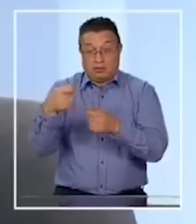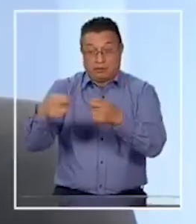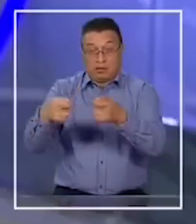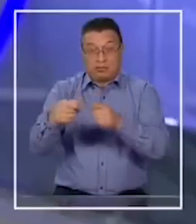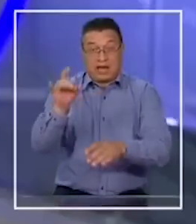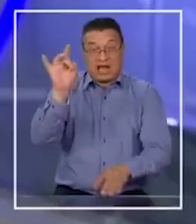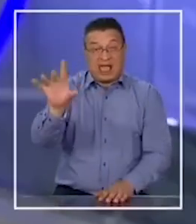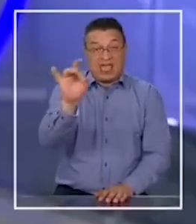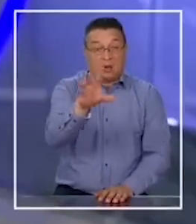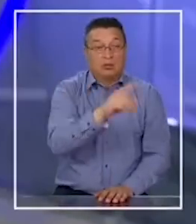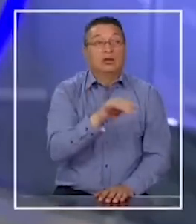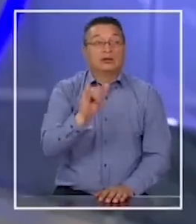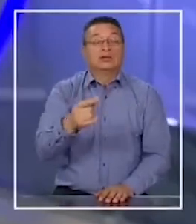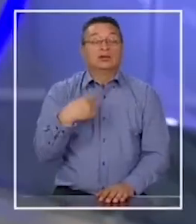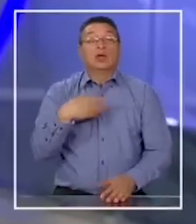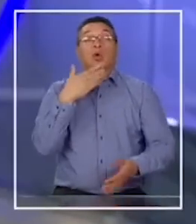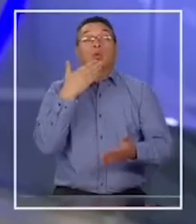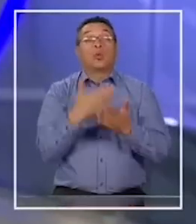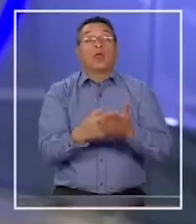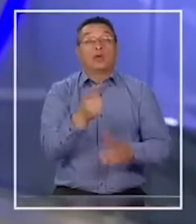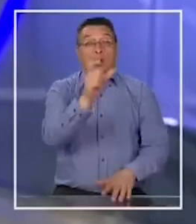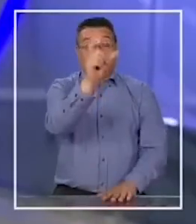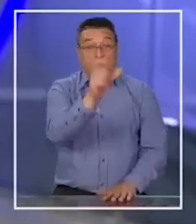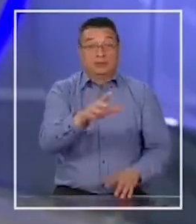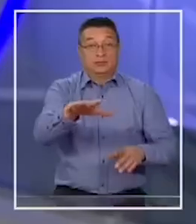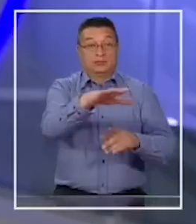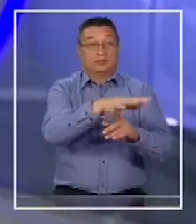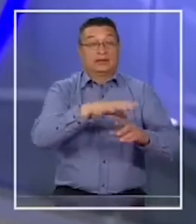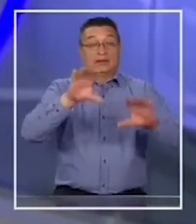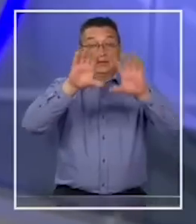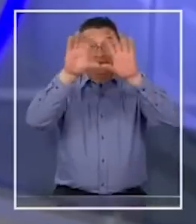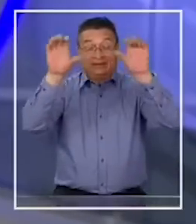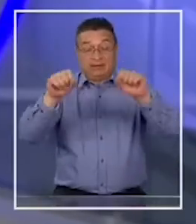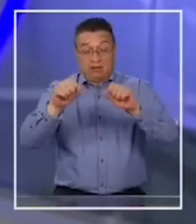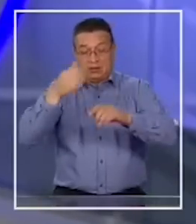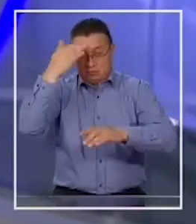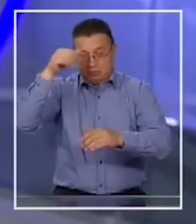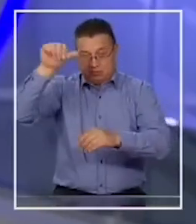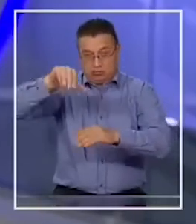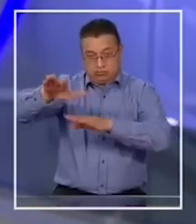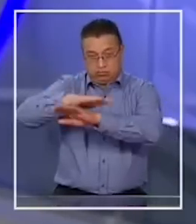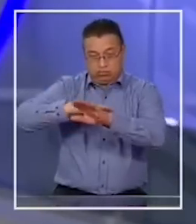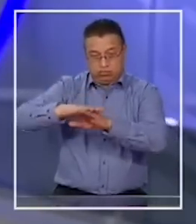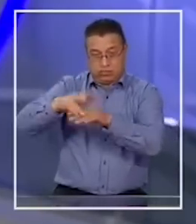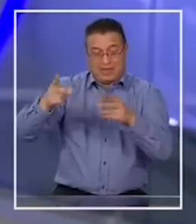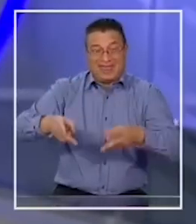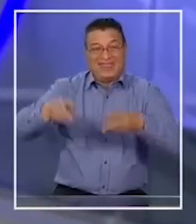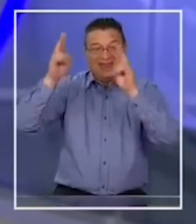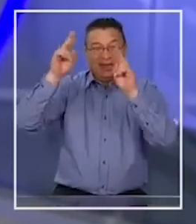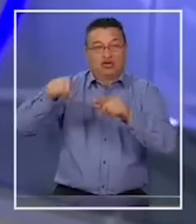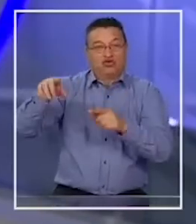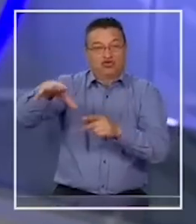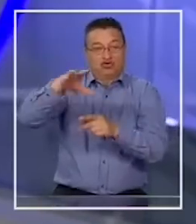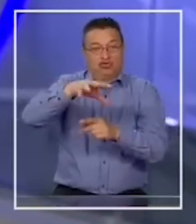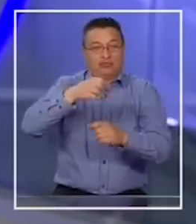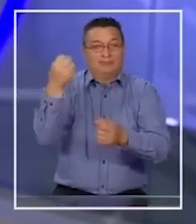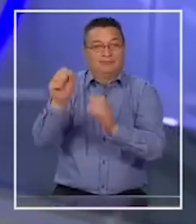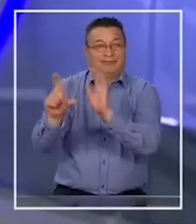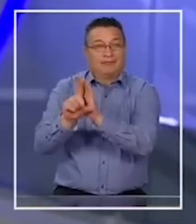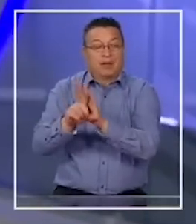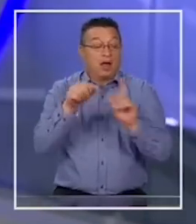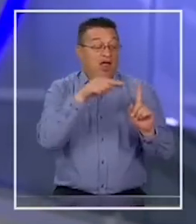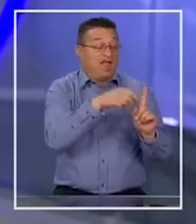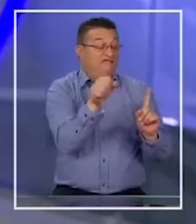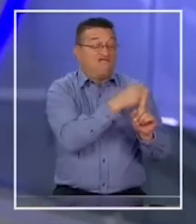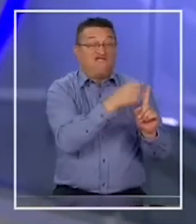una reflexión de fondos cuando en una sociedad el sistema penal protege los derechos de los delincuentes como debe proteger un estado moderno derecho y